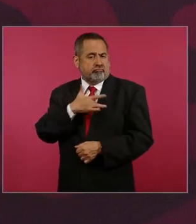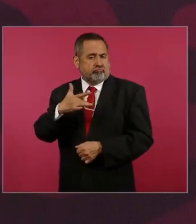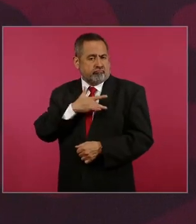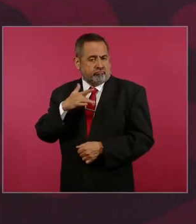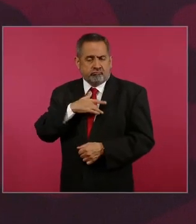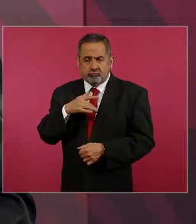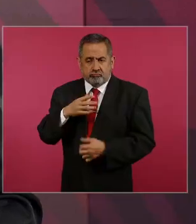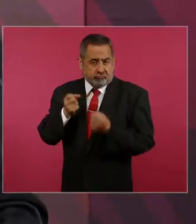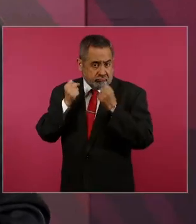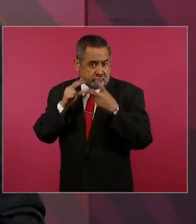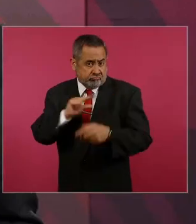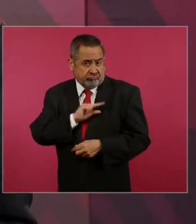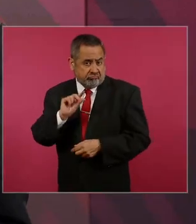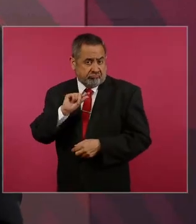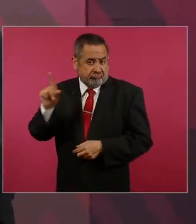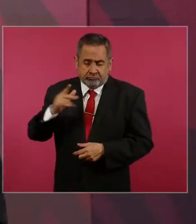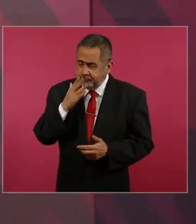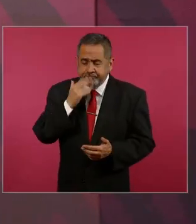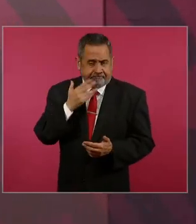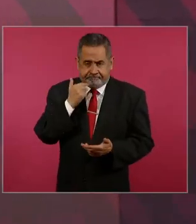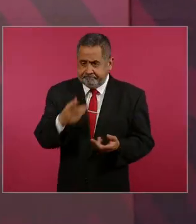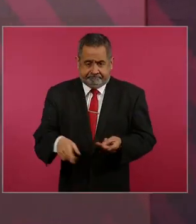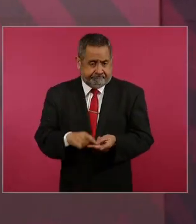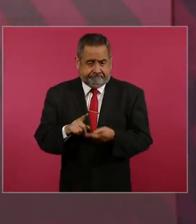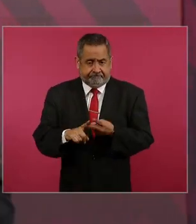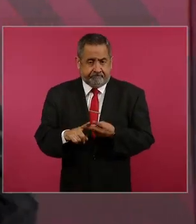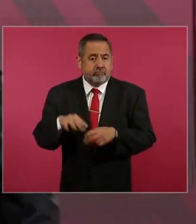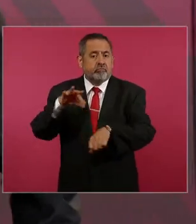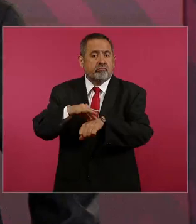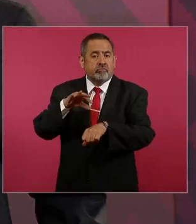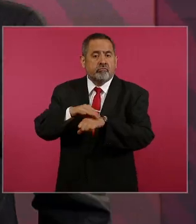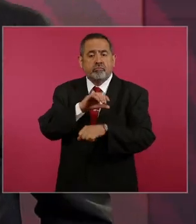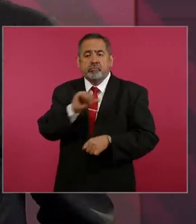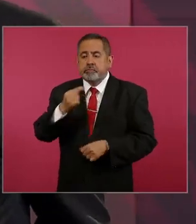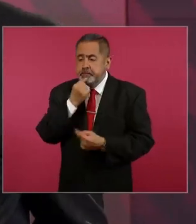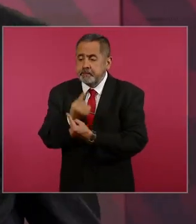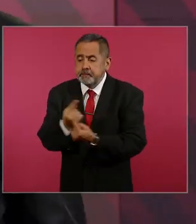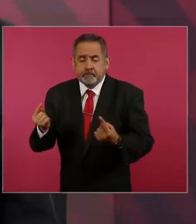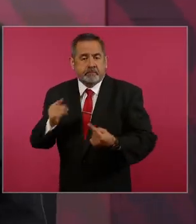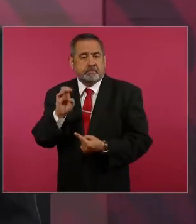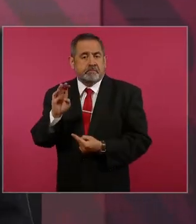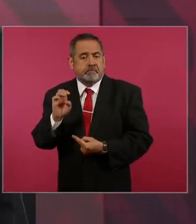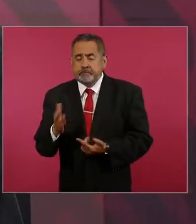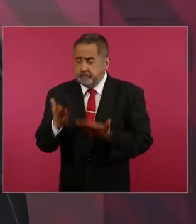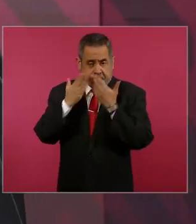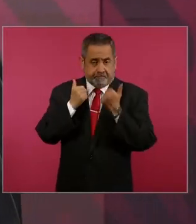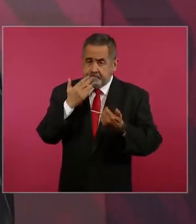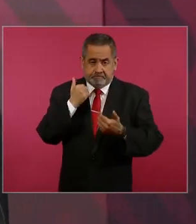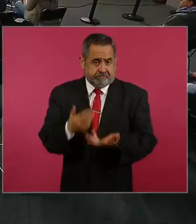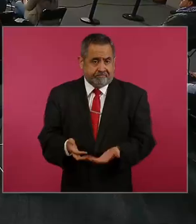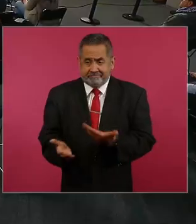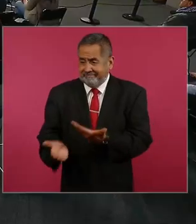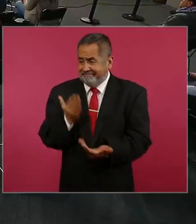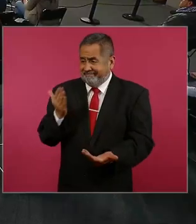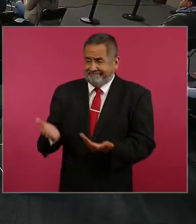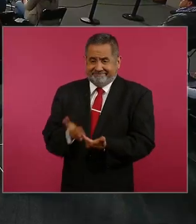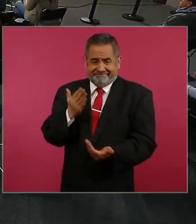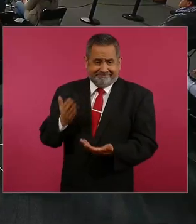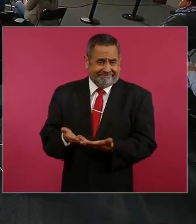no tenemos los pediatras que necesitamos